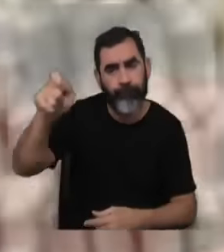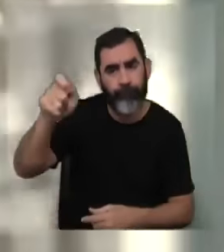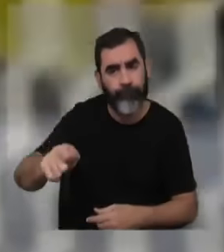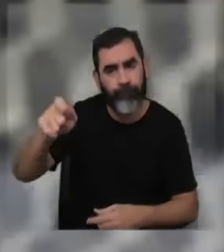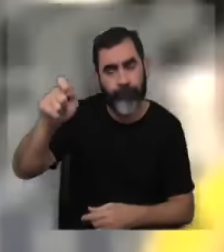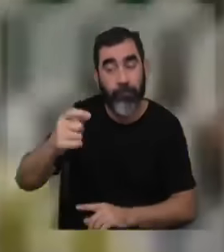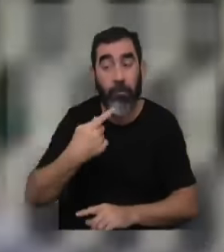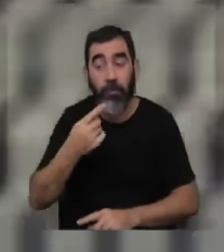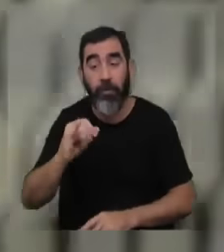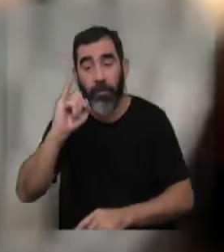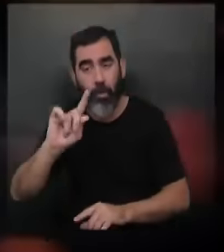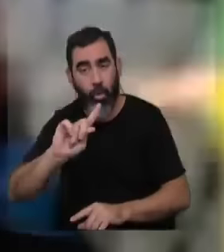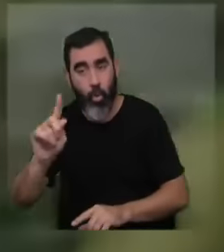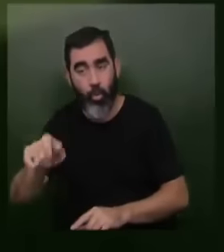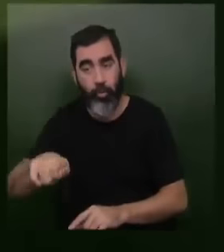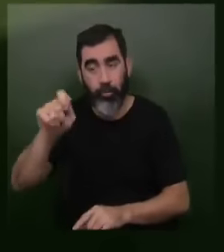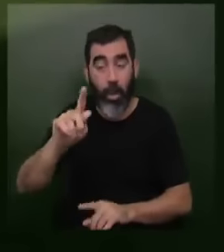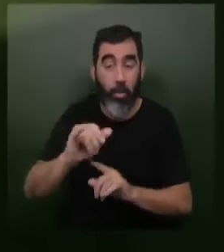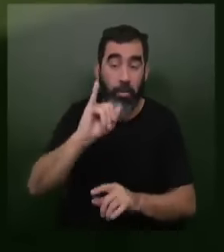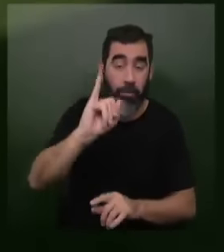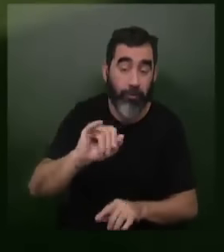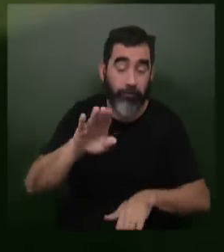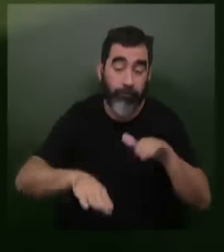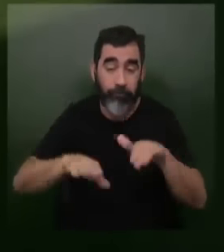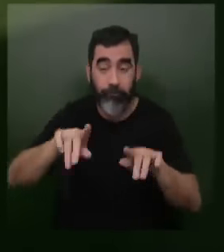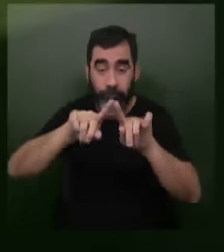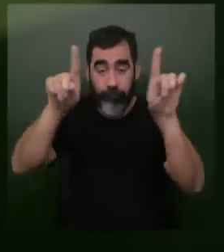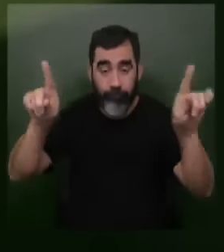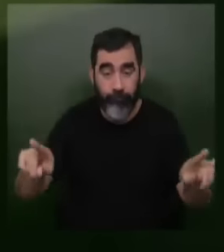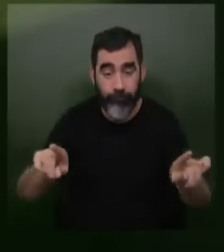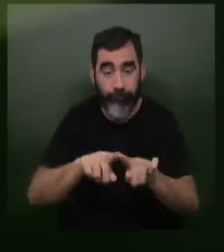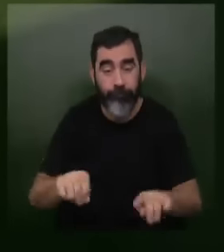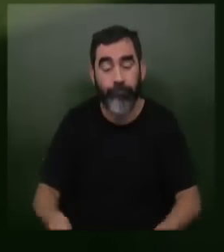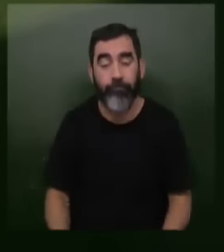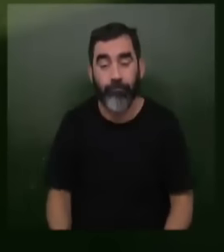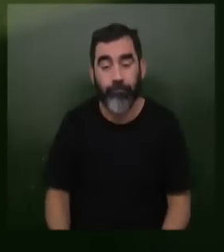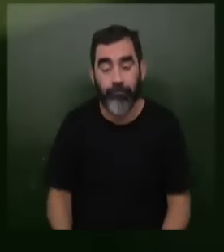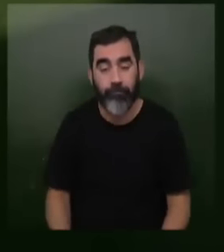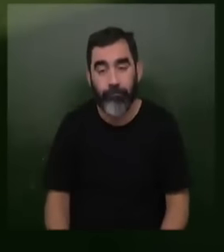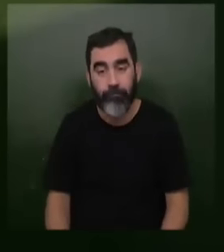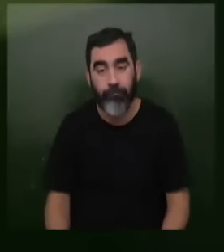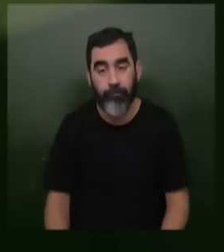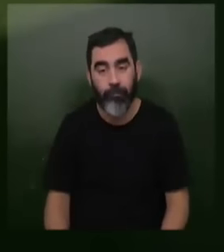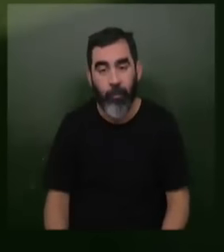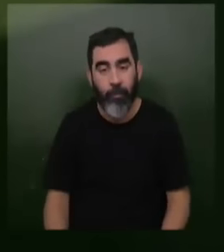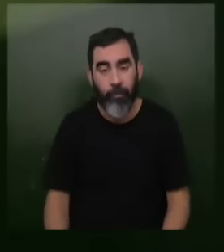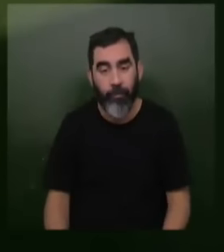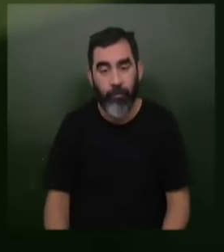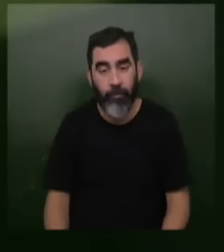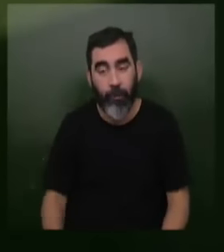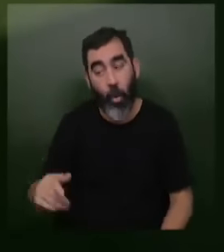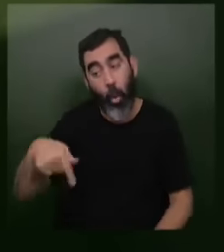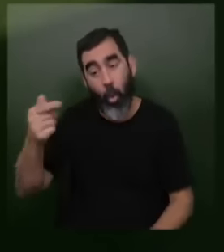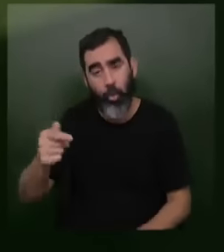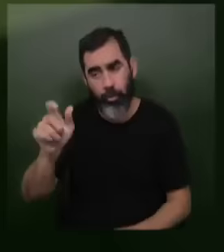para algunos dicen que sí existe el fuera de lugar para otros no acá el que se ve más adelantado